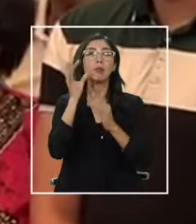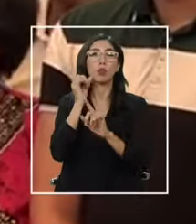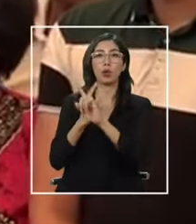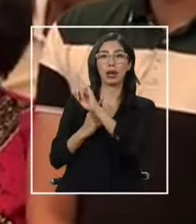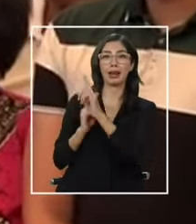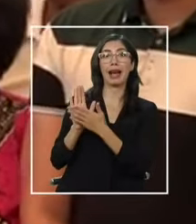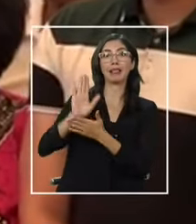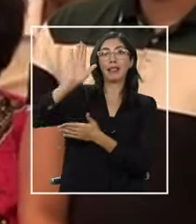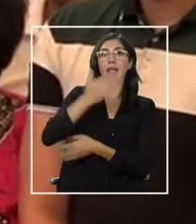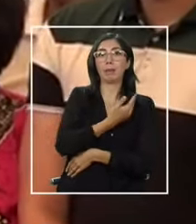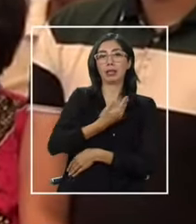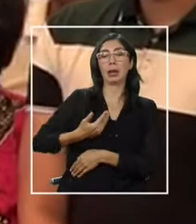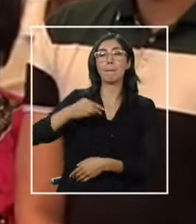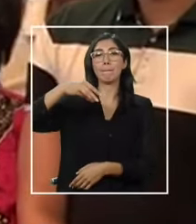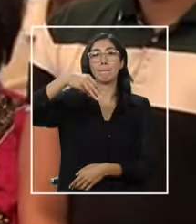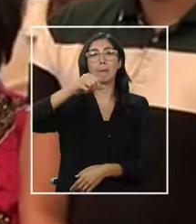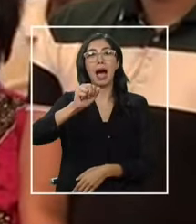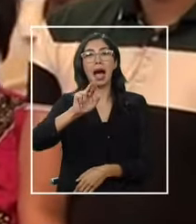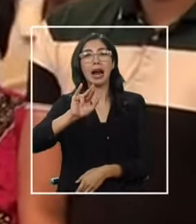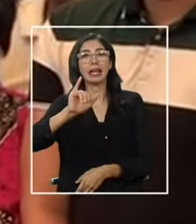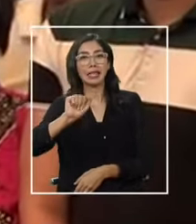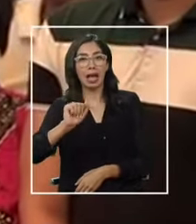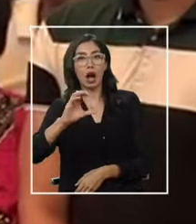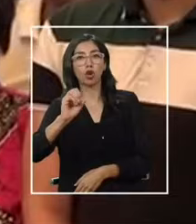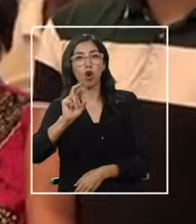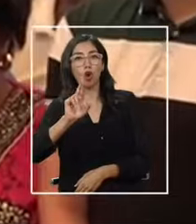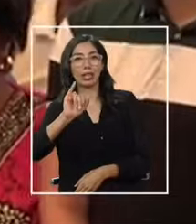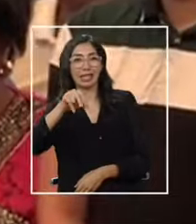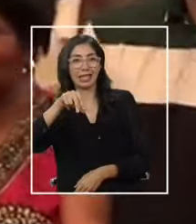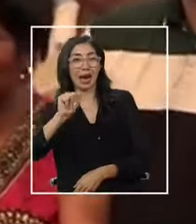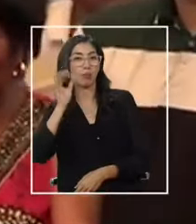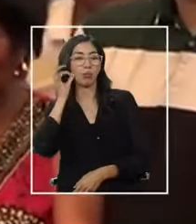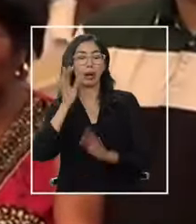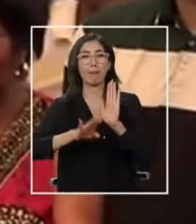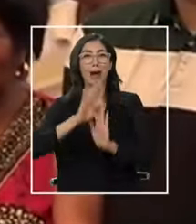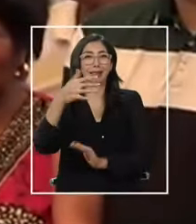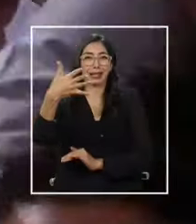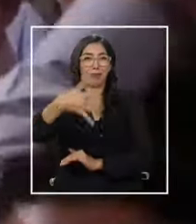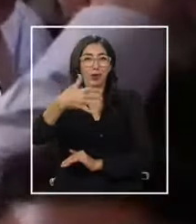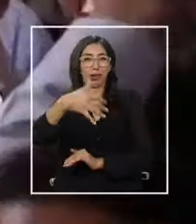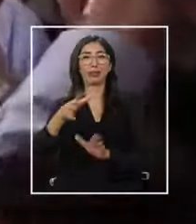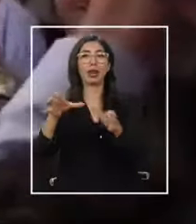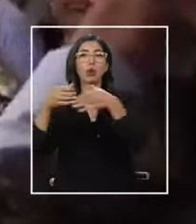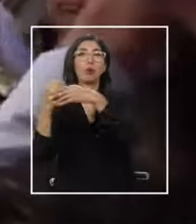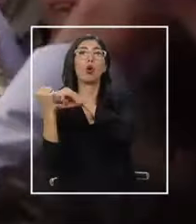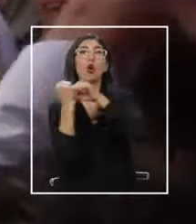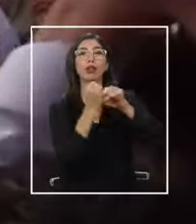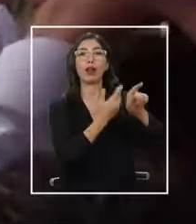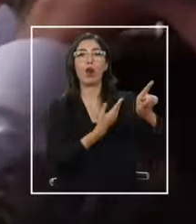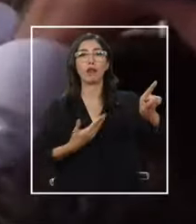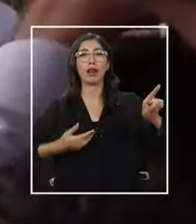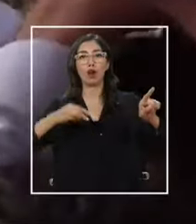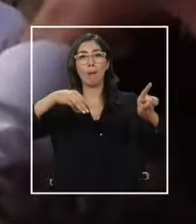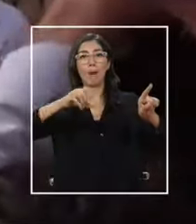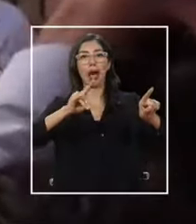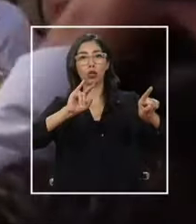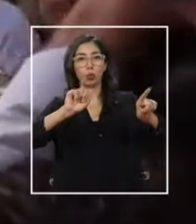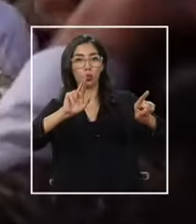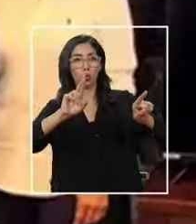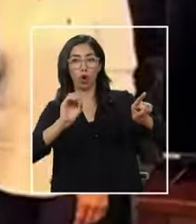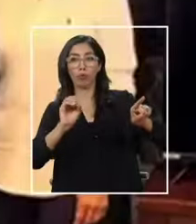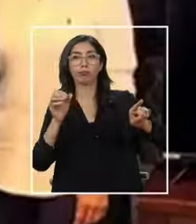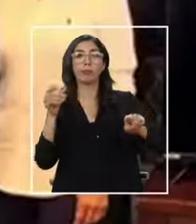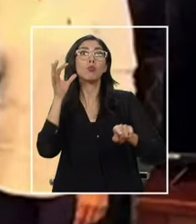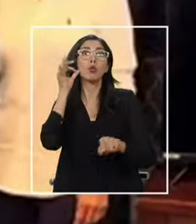inhabilitada María Corina Machado. La figura más importante de la disidencia del gobierno de Nicolás Maduro nombró a Corina